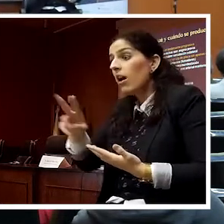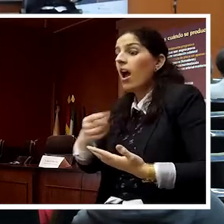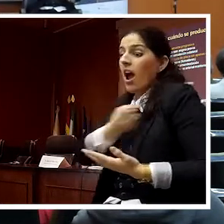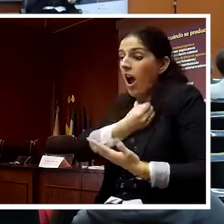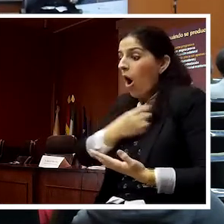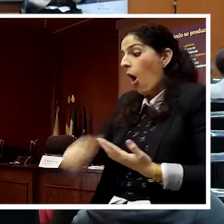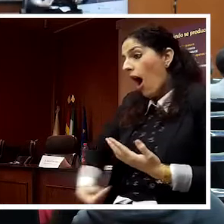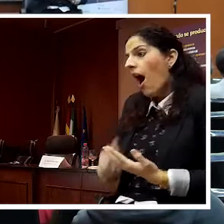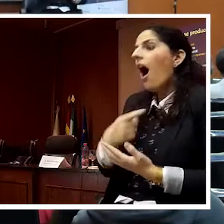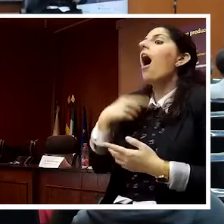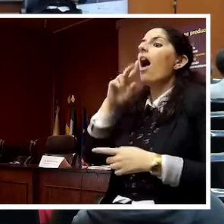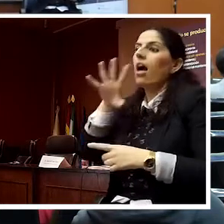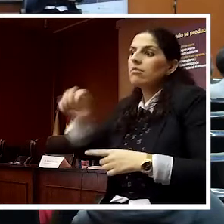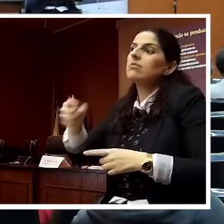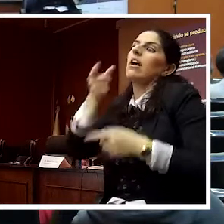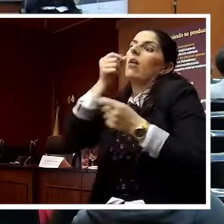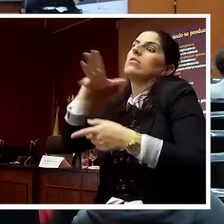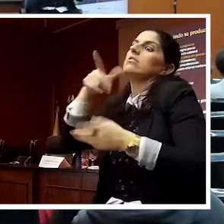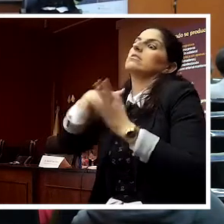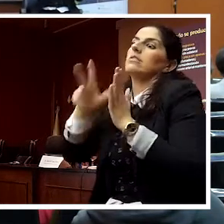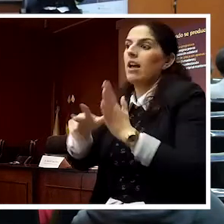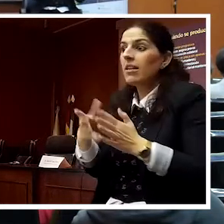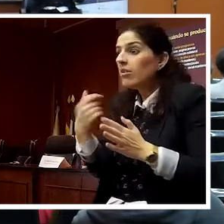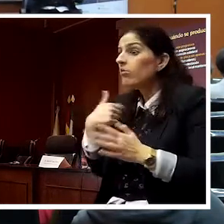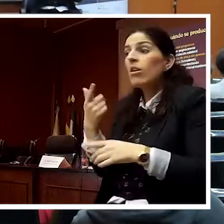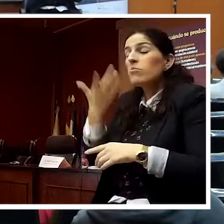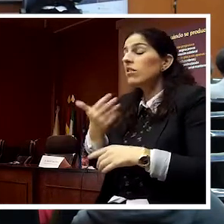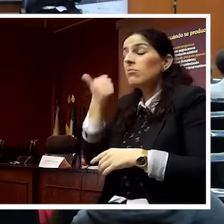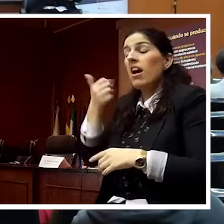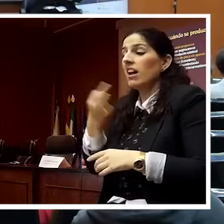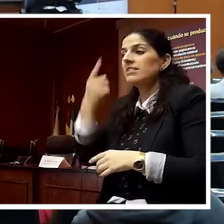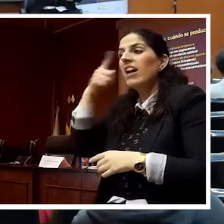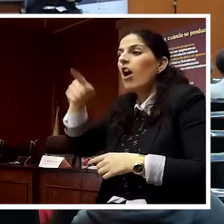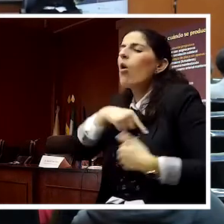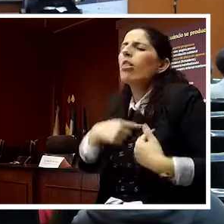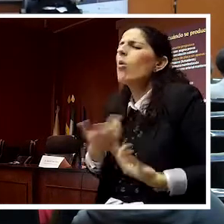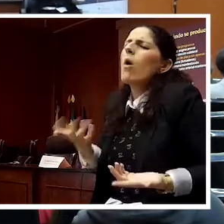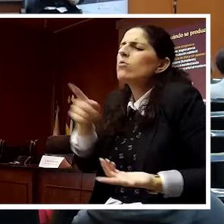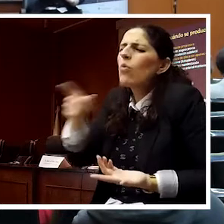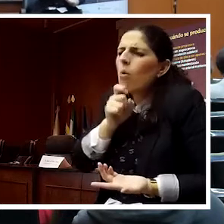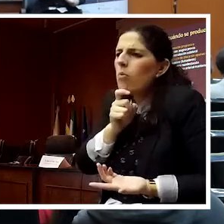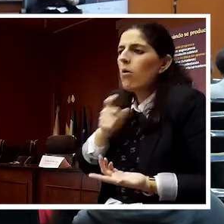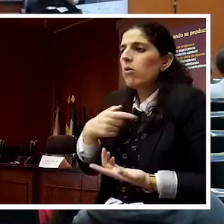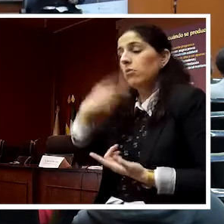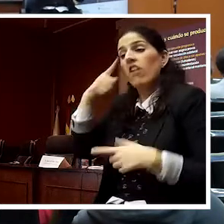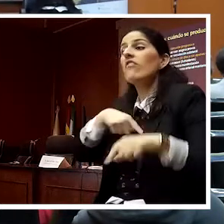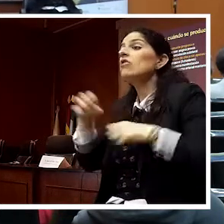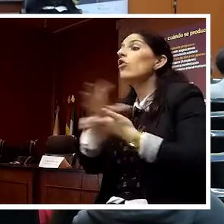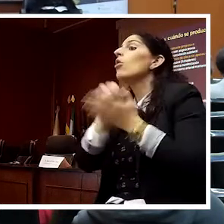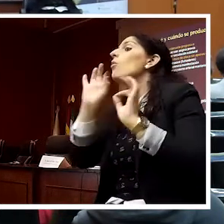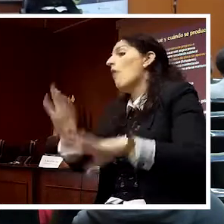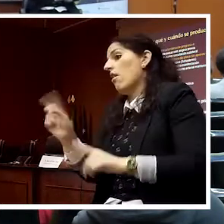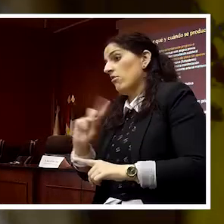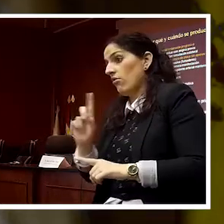coronariografía. Pero realmente es clave tener esta información, porque un infarto, no todos los infartos son iguales, como